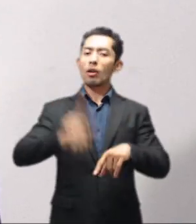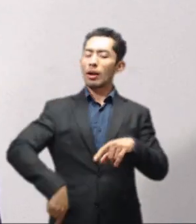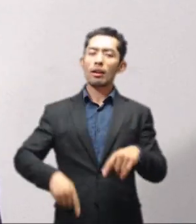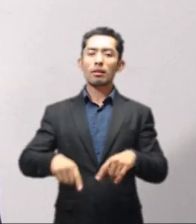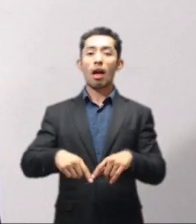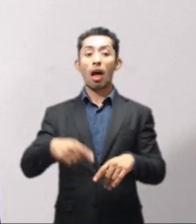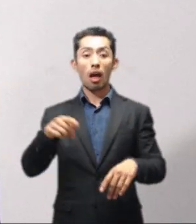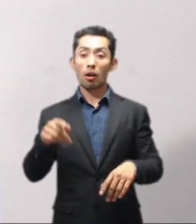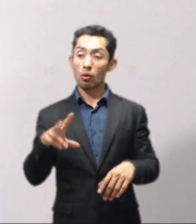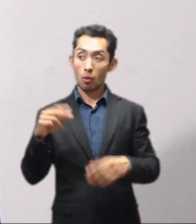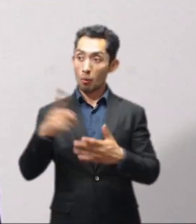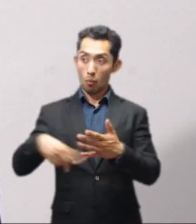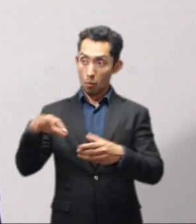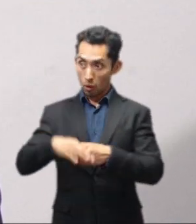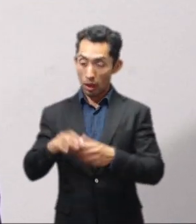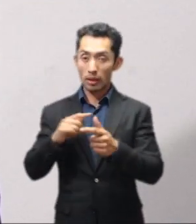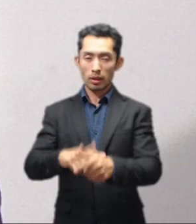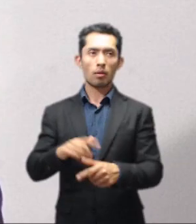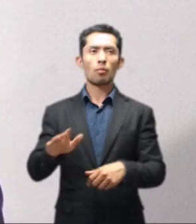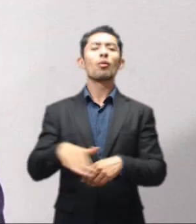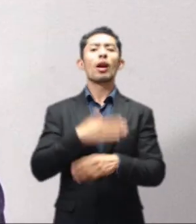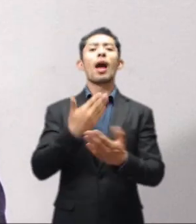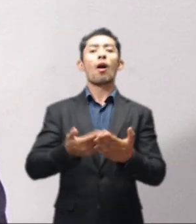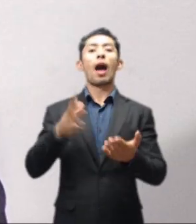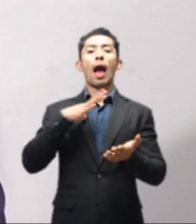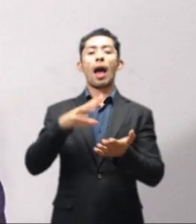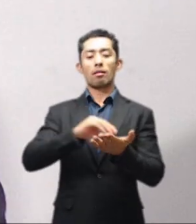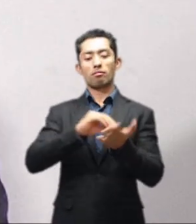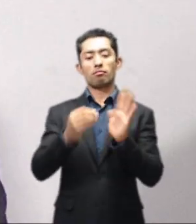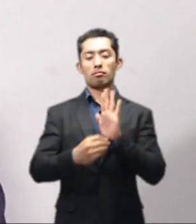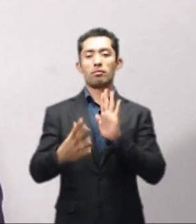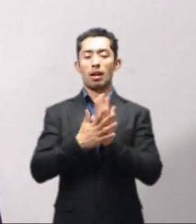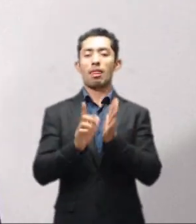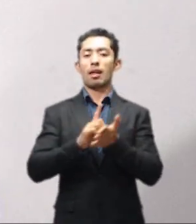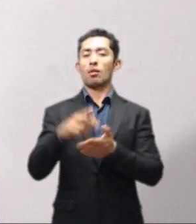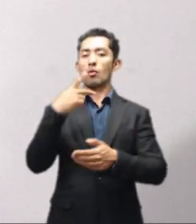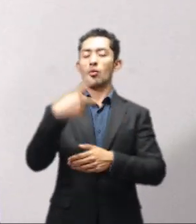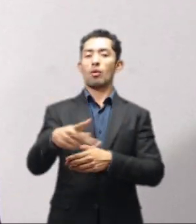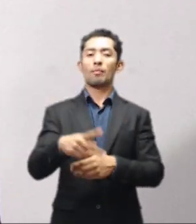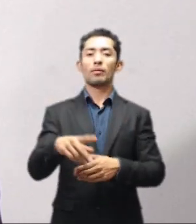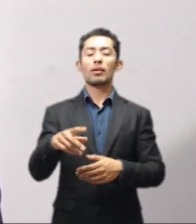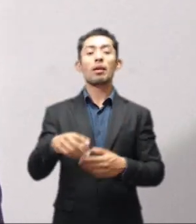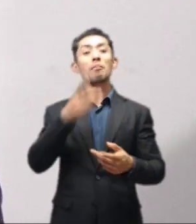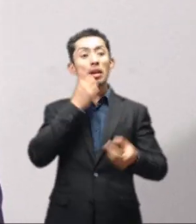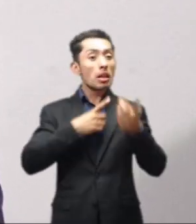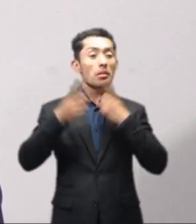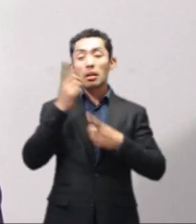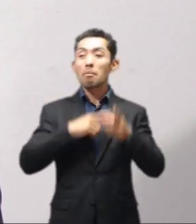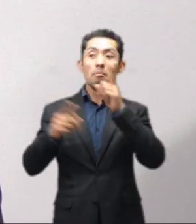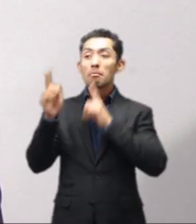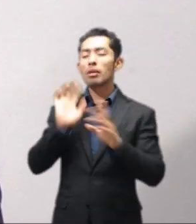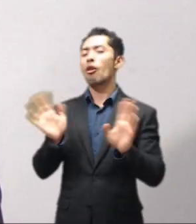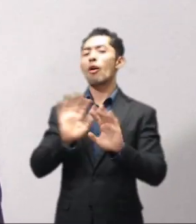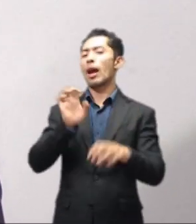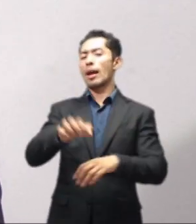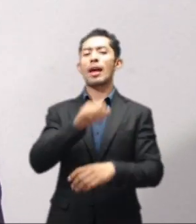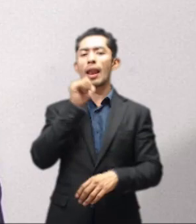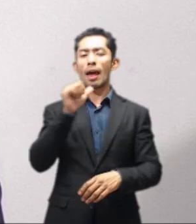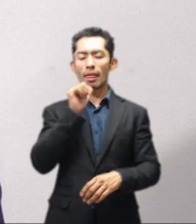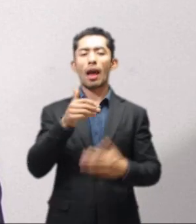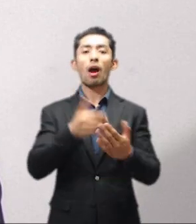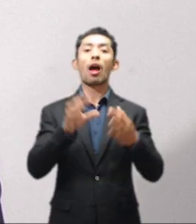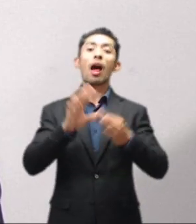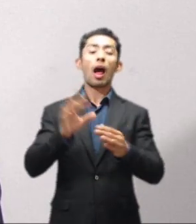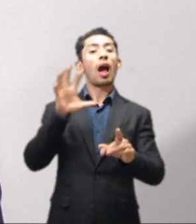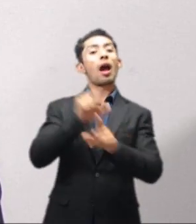pueden condicionar para que voten por ellos porque hoy es un derecho que es tuyo que no te cuenten que no te mientan y que no te engañen hoy hablan